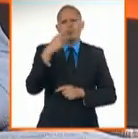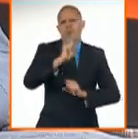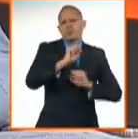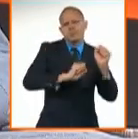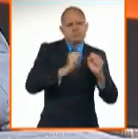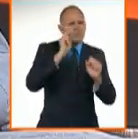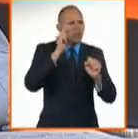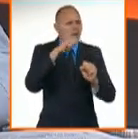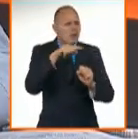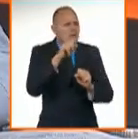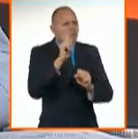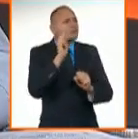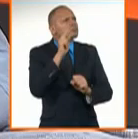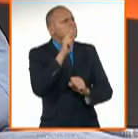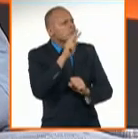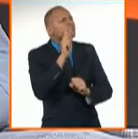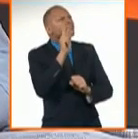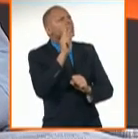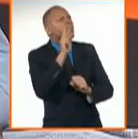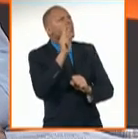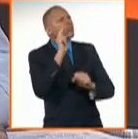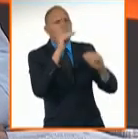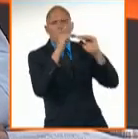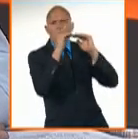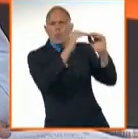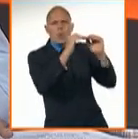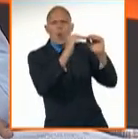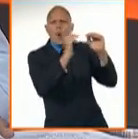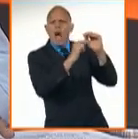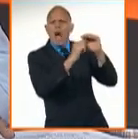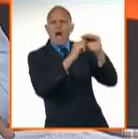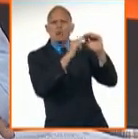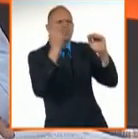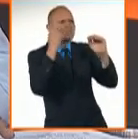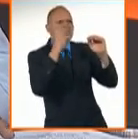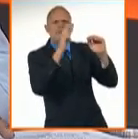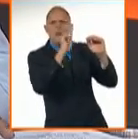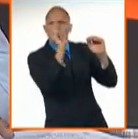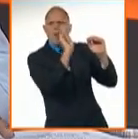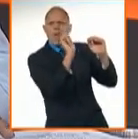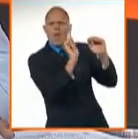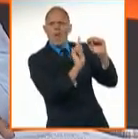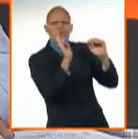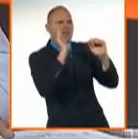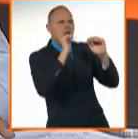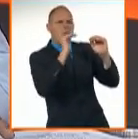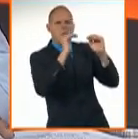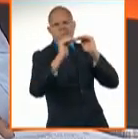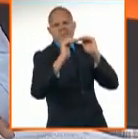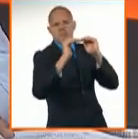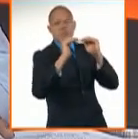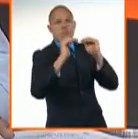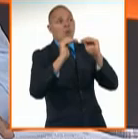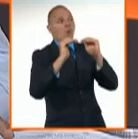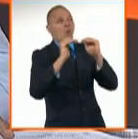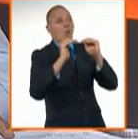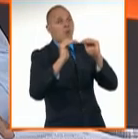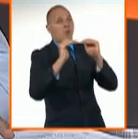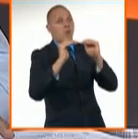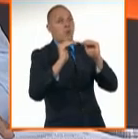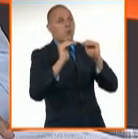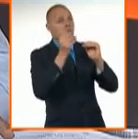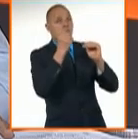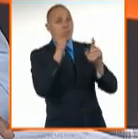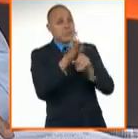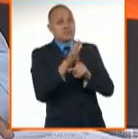detectaron una presencia de grietas o fisuras en dos de las paletas del cuarto paso y también había erosión